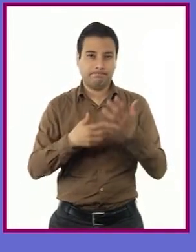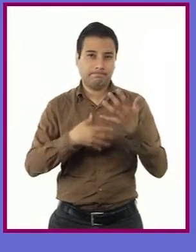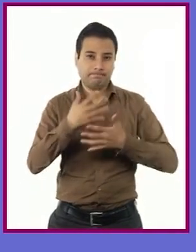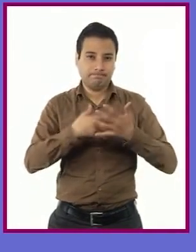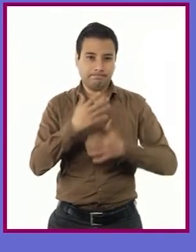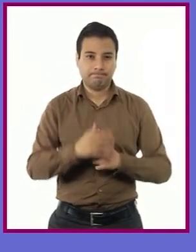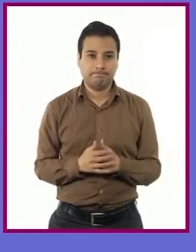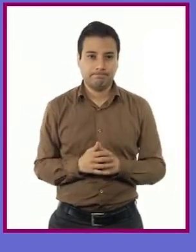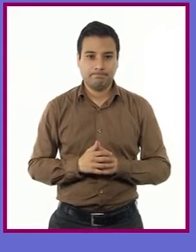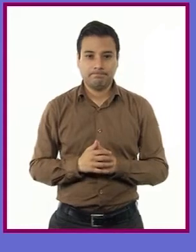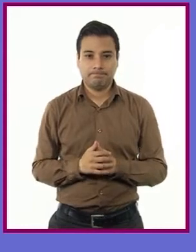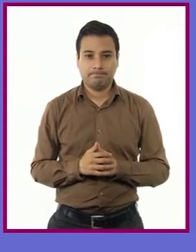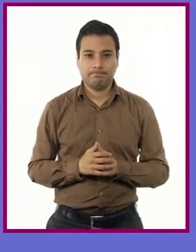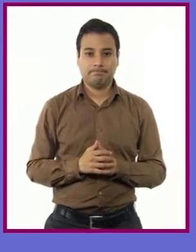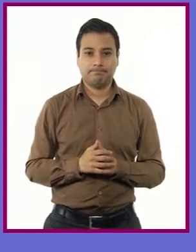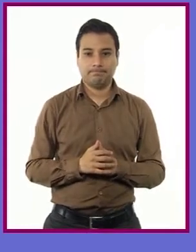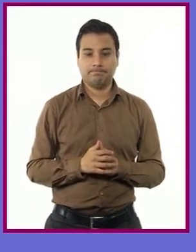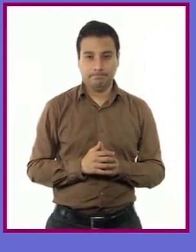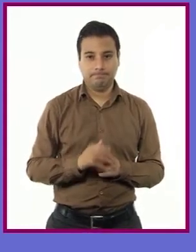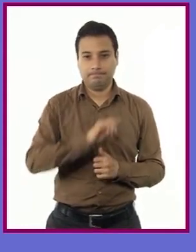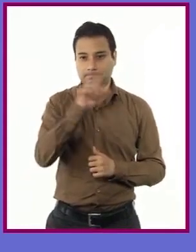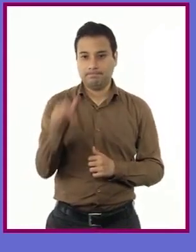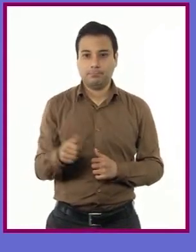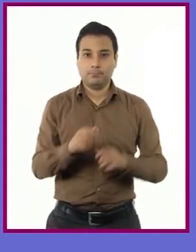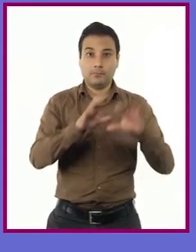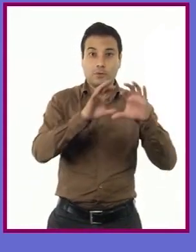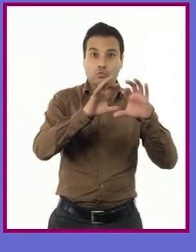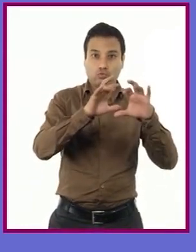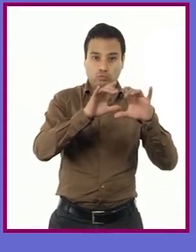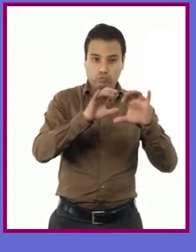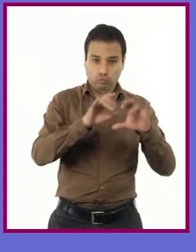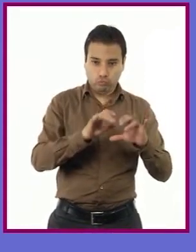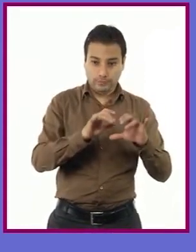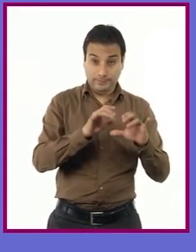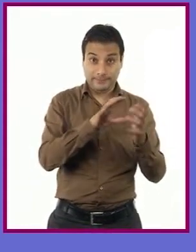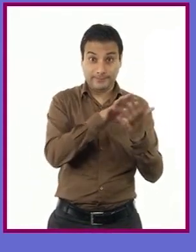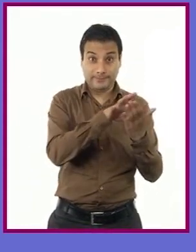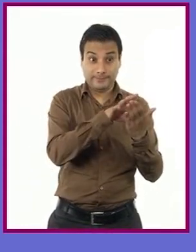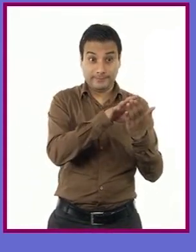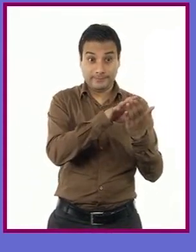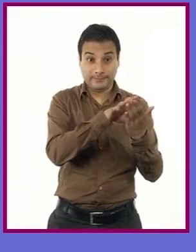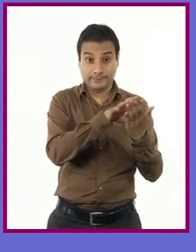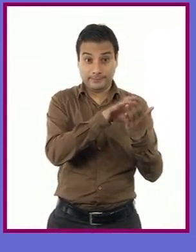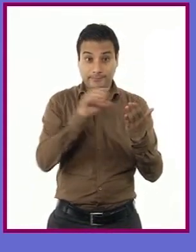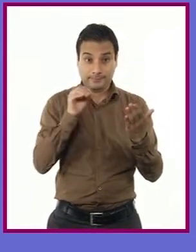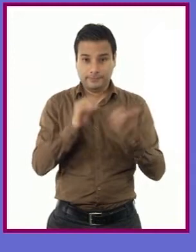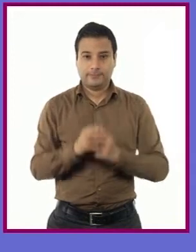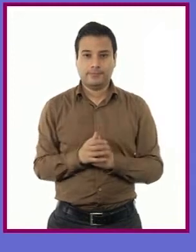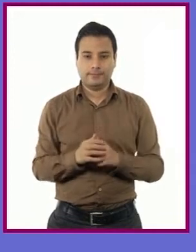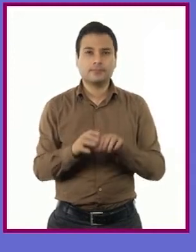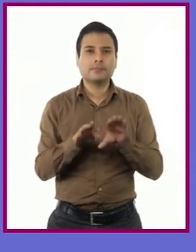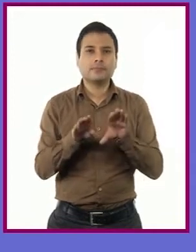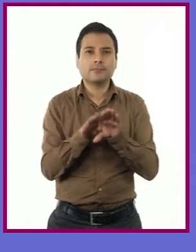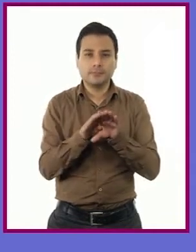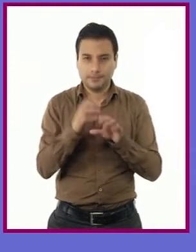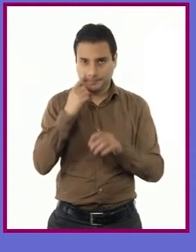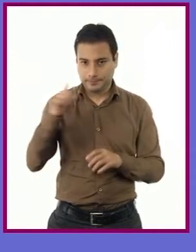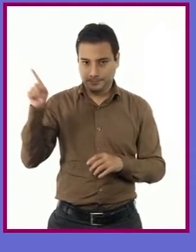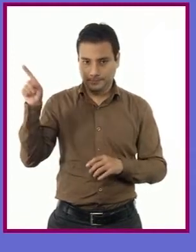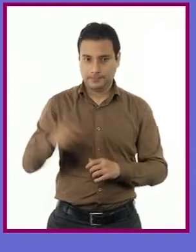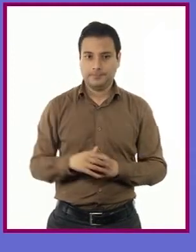Copiar formato. Selecciona el texto del formato que deseas copiar. Da clic en el icono de la paleta de copiar formato.